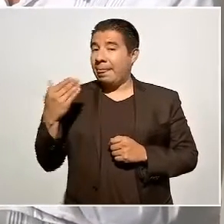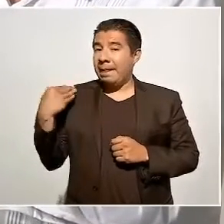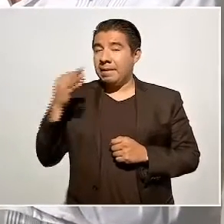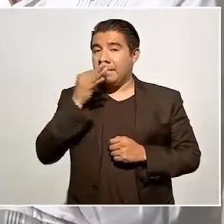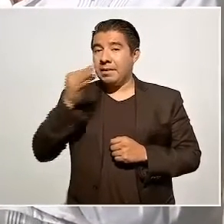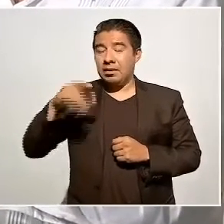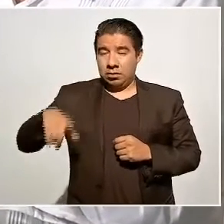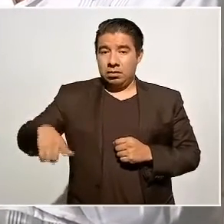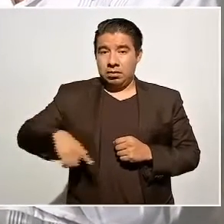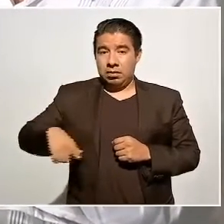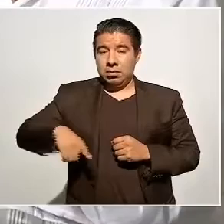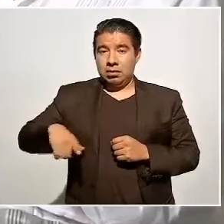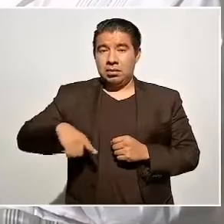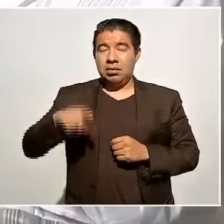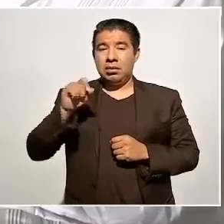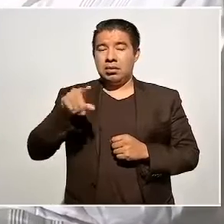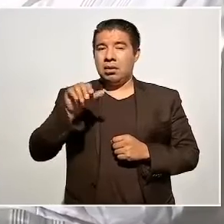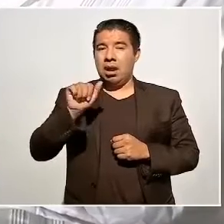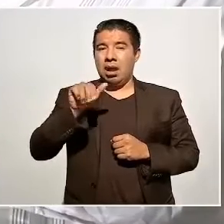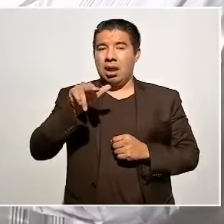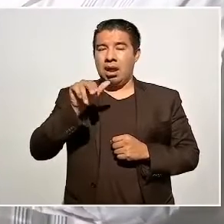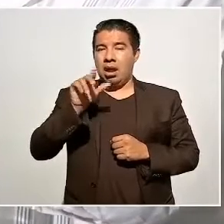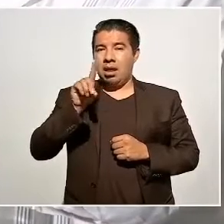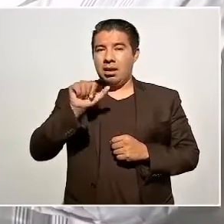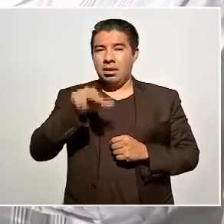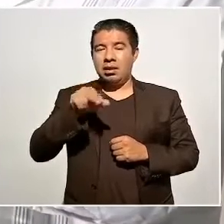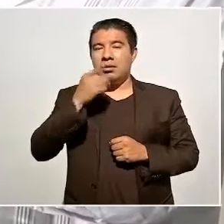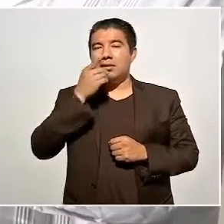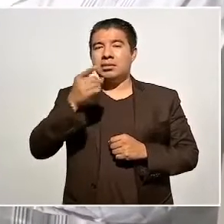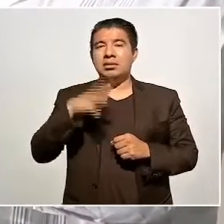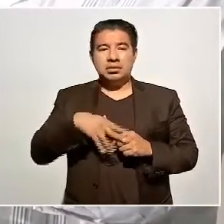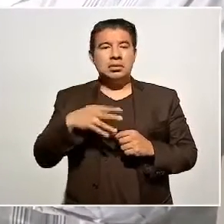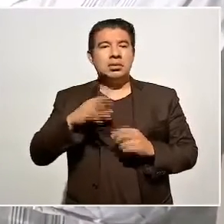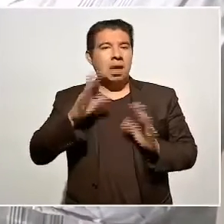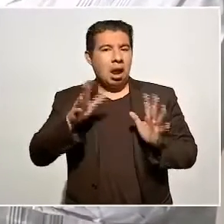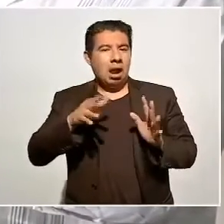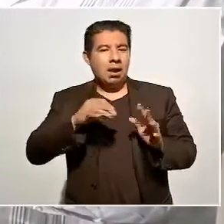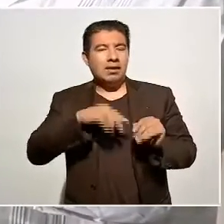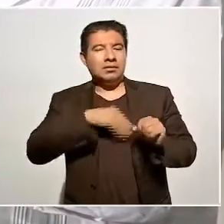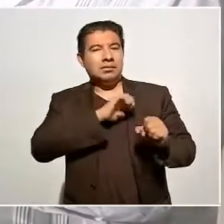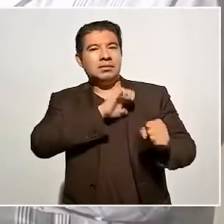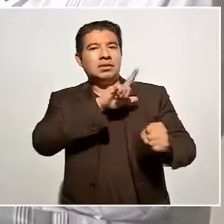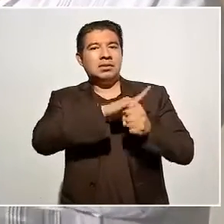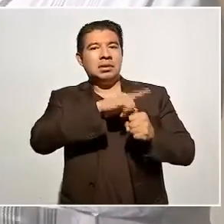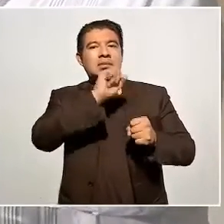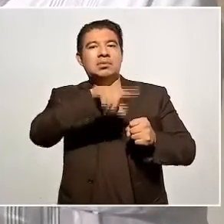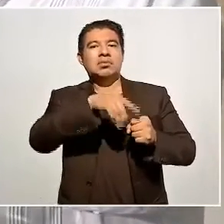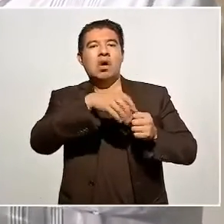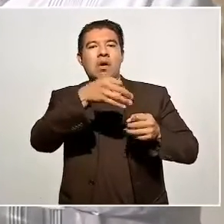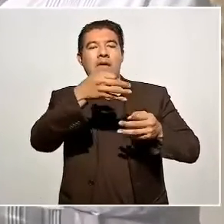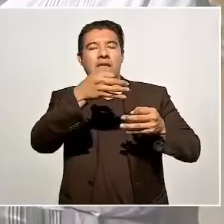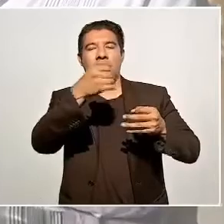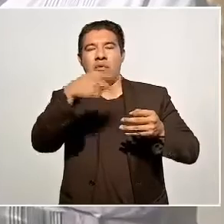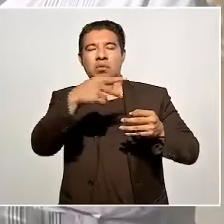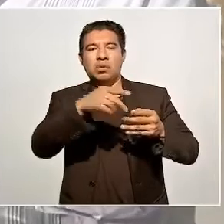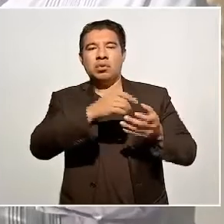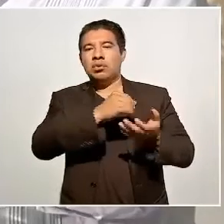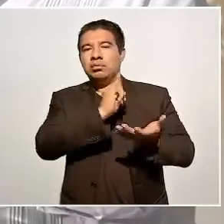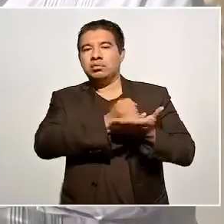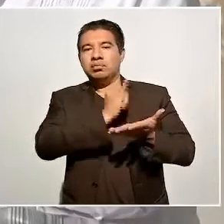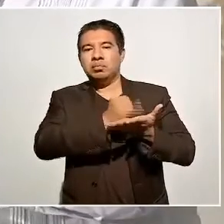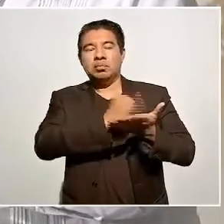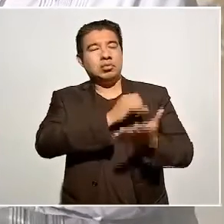el gobernador de Tabasco, Adán Augusto, ya tiene un trato fiscal especial por ser un